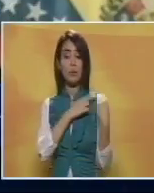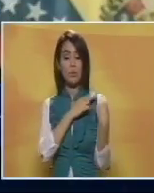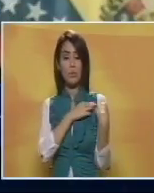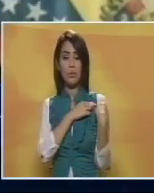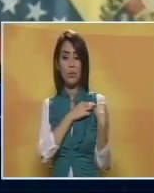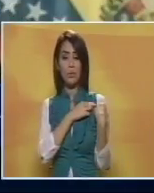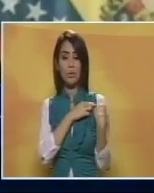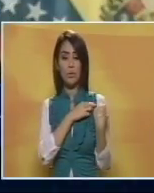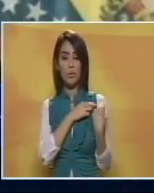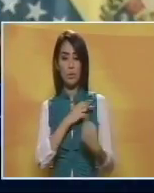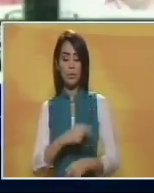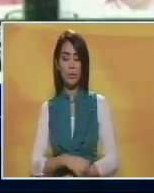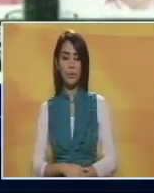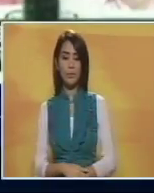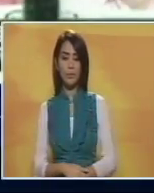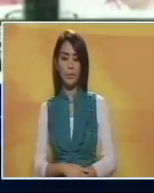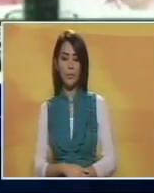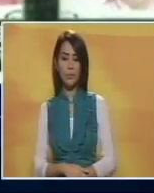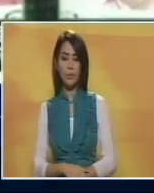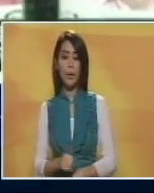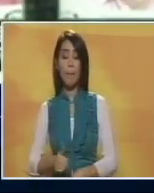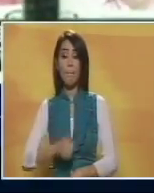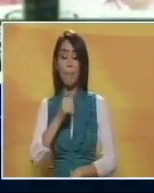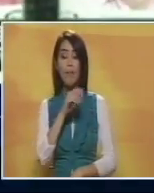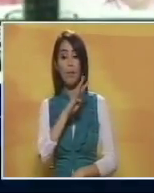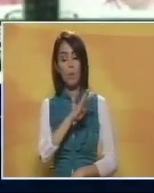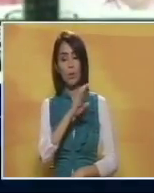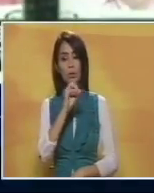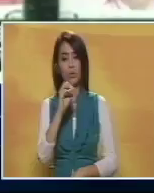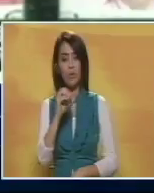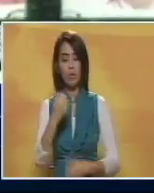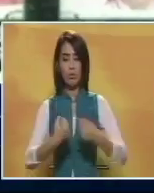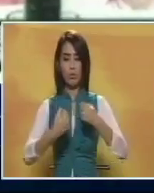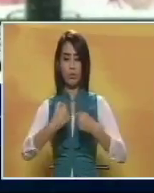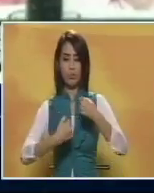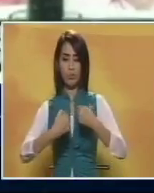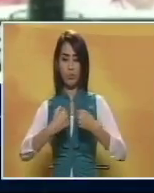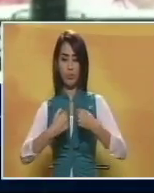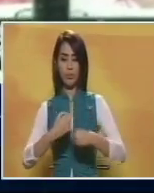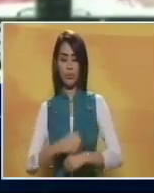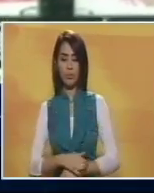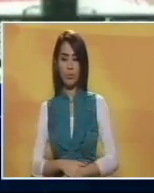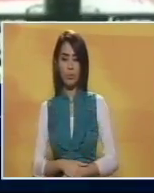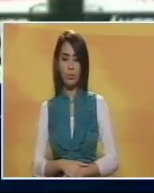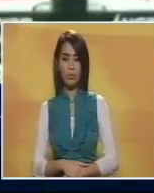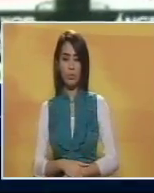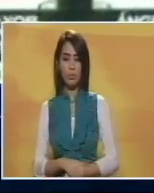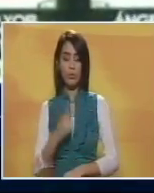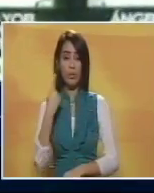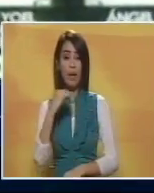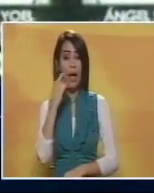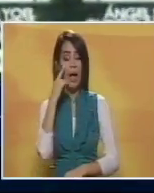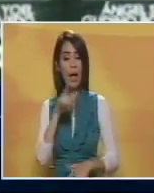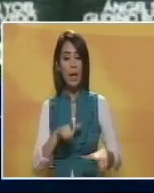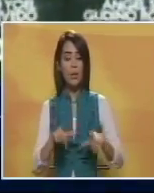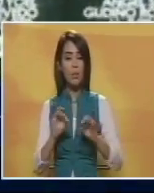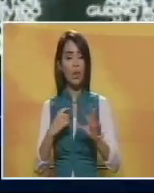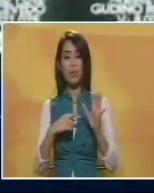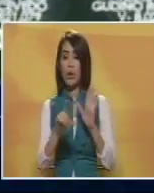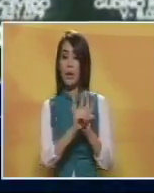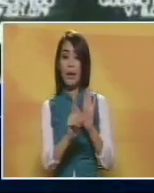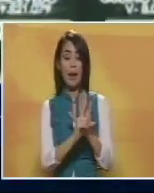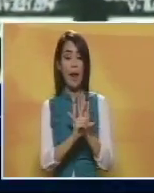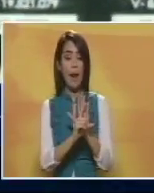concesionarios en más de 400 vehículos equipaban con sus tanques de manera